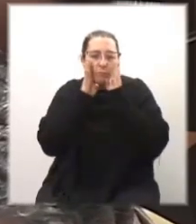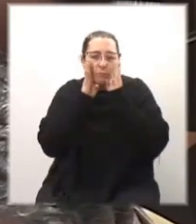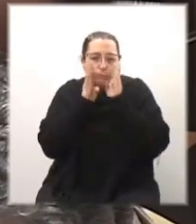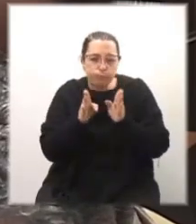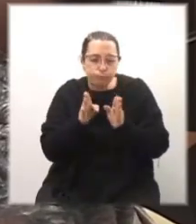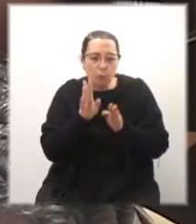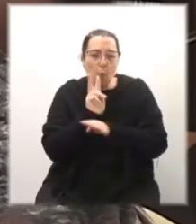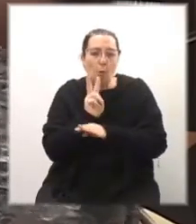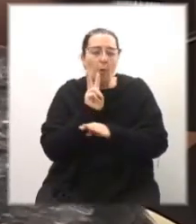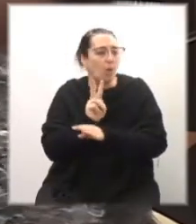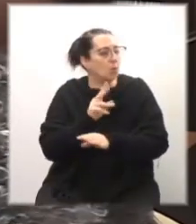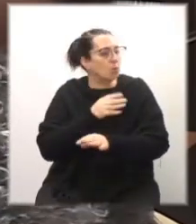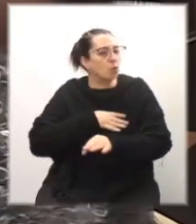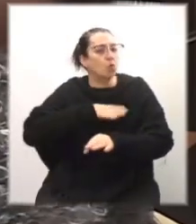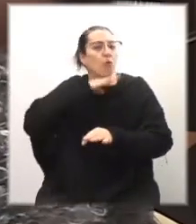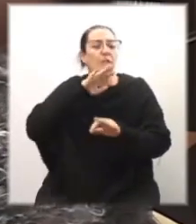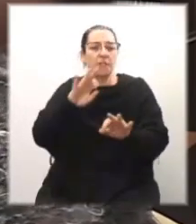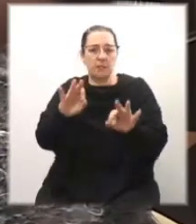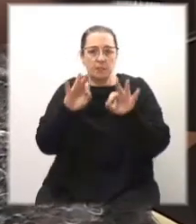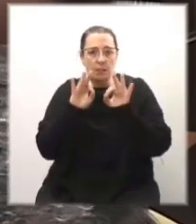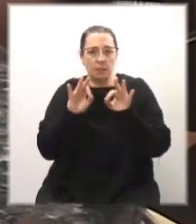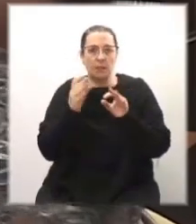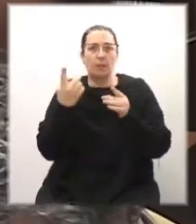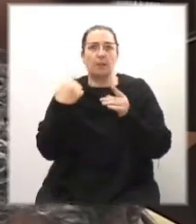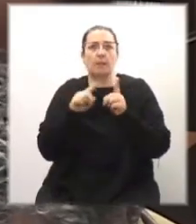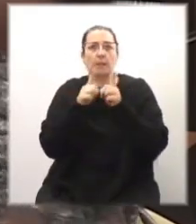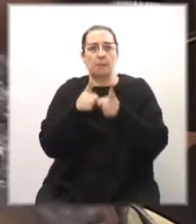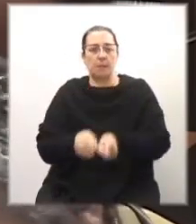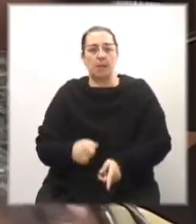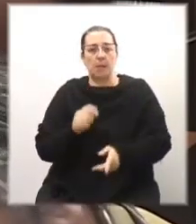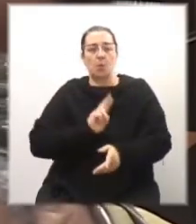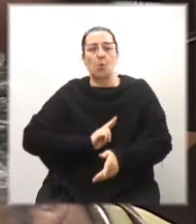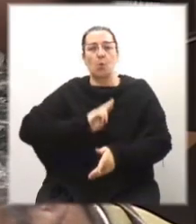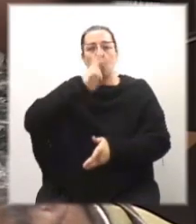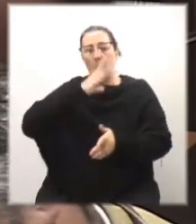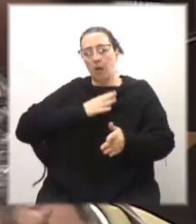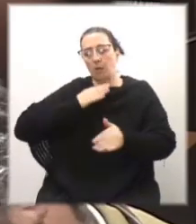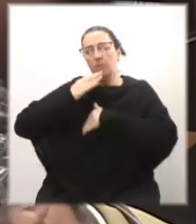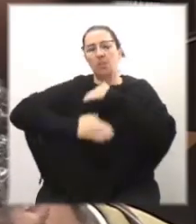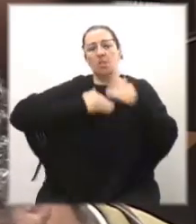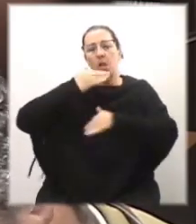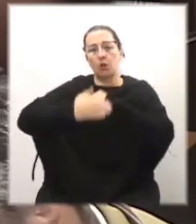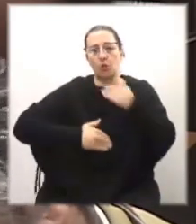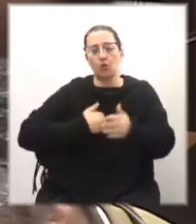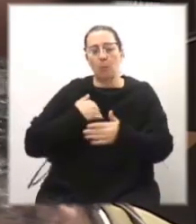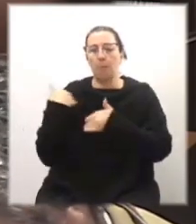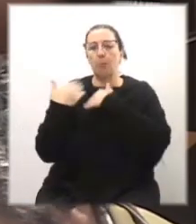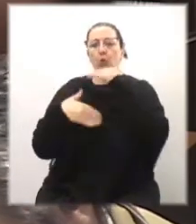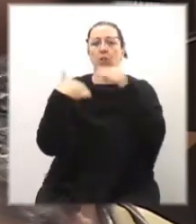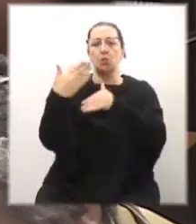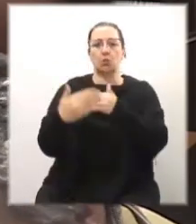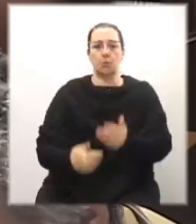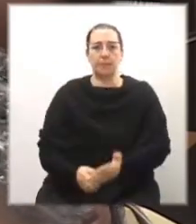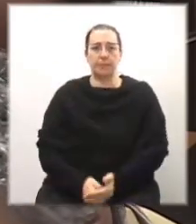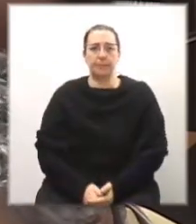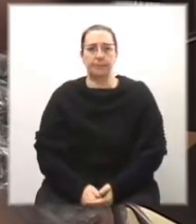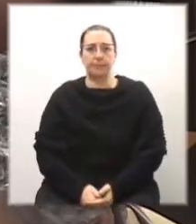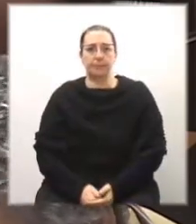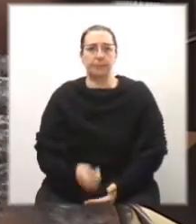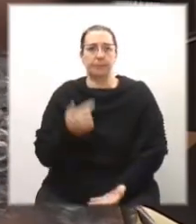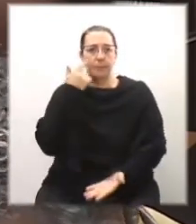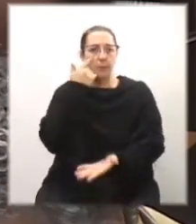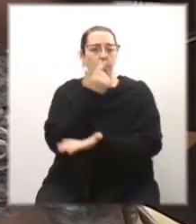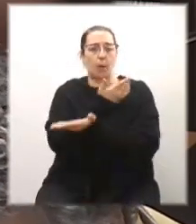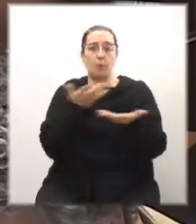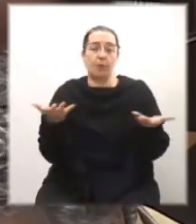que suficientes y también que el país transita una senda de desarrollo y progreso. Para